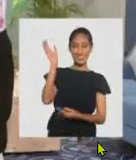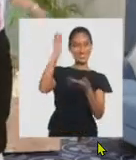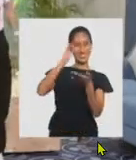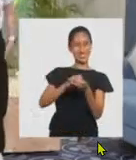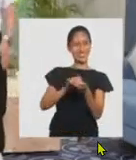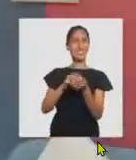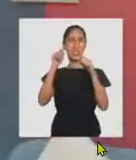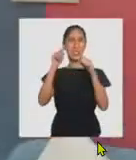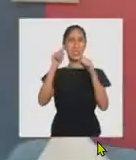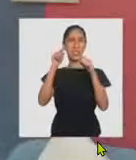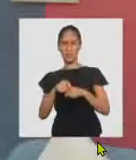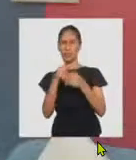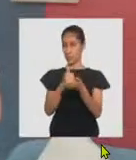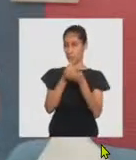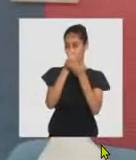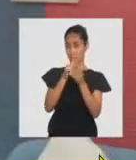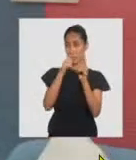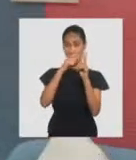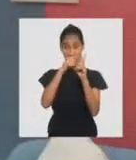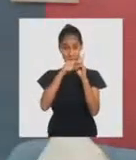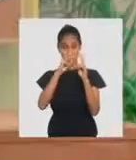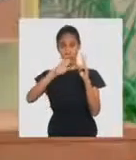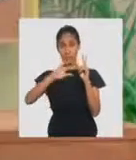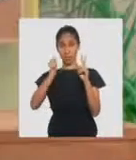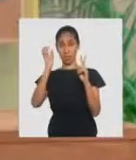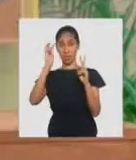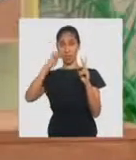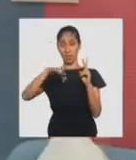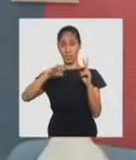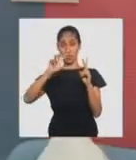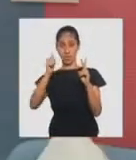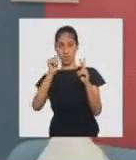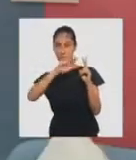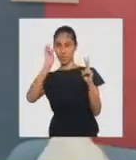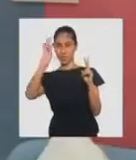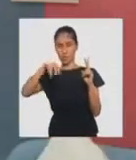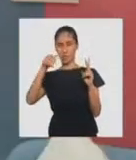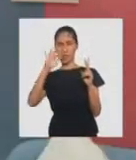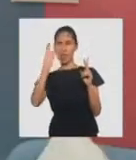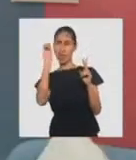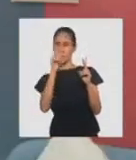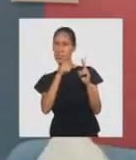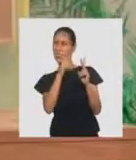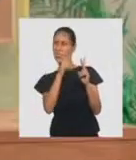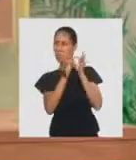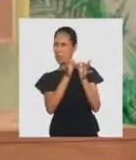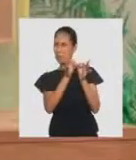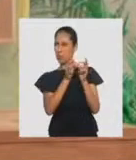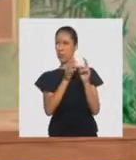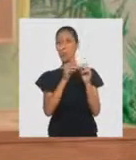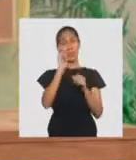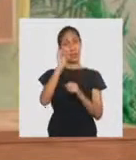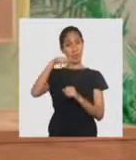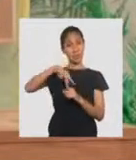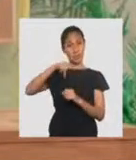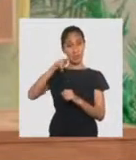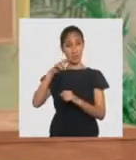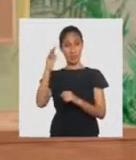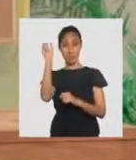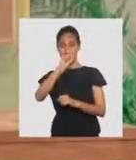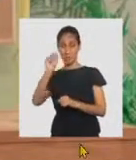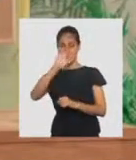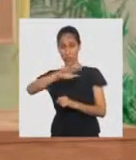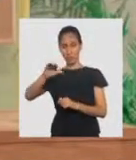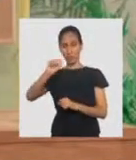Hola de nuevo, estamos ayudando a Camila y a Mario a entender cómo funciona la regla de interés simple. Para que puedan pedir un préstamo